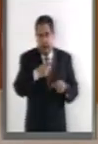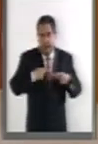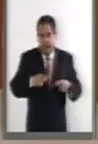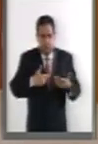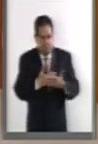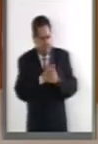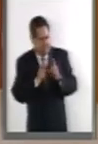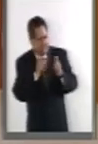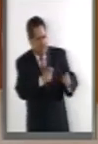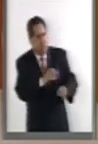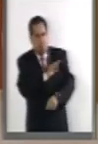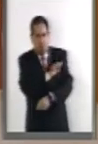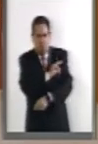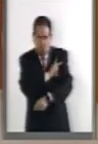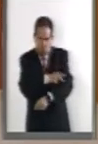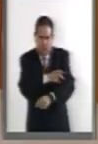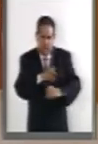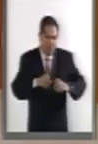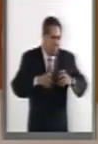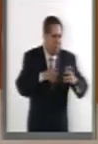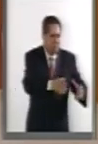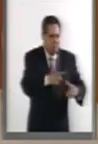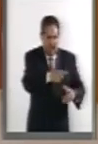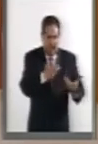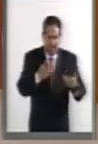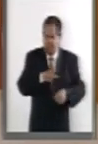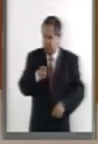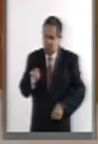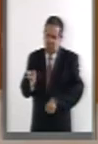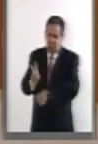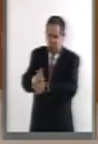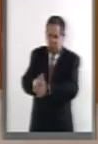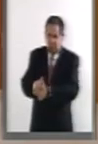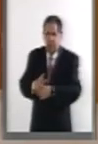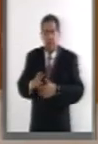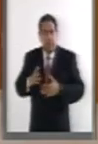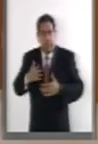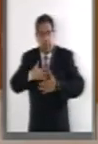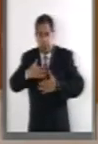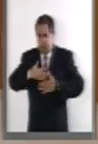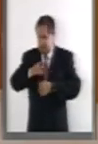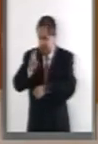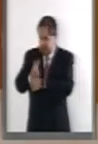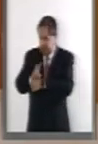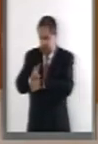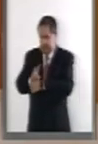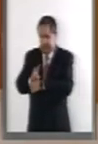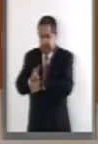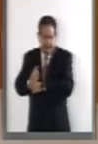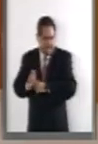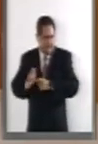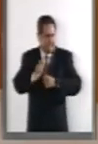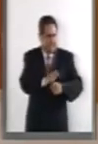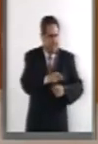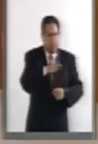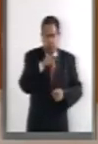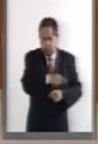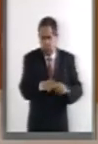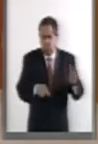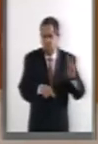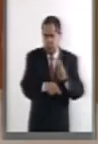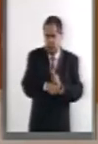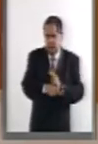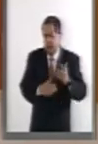dotarles de poder. Volvemos a cederles nuestras facultades para que ellos entren a resolver el